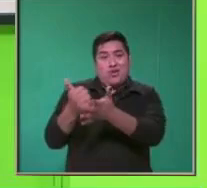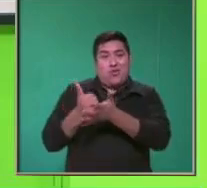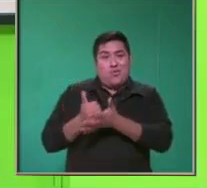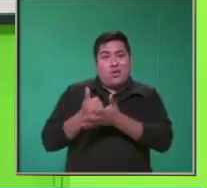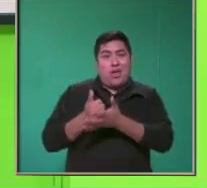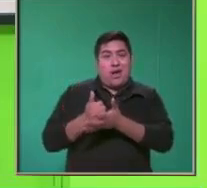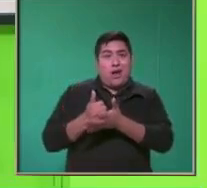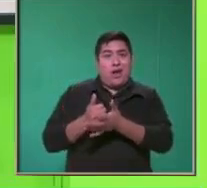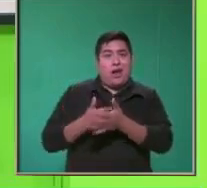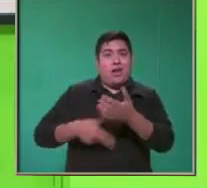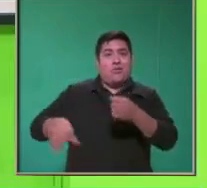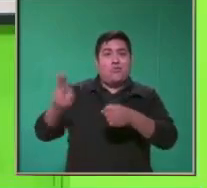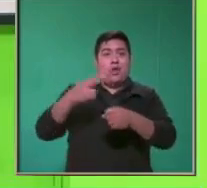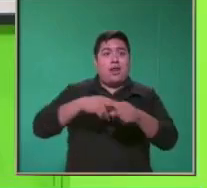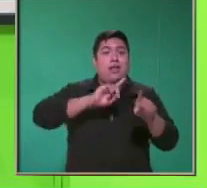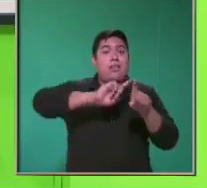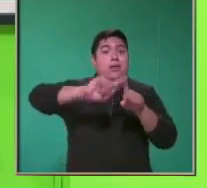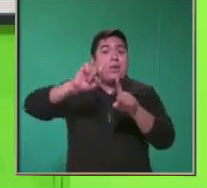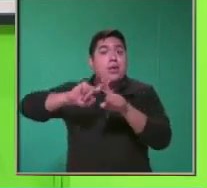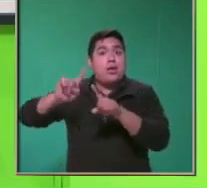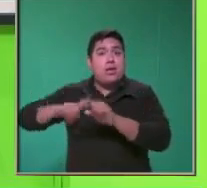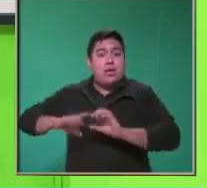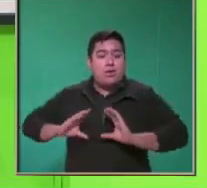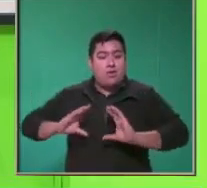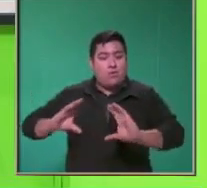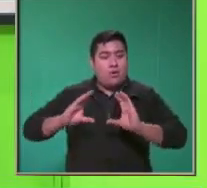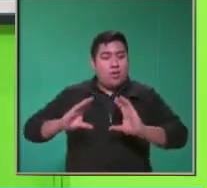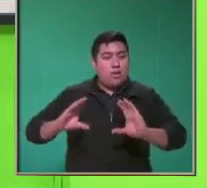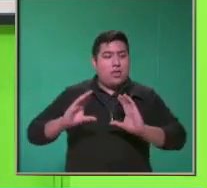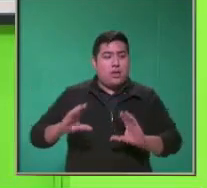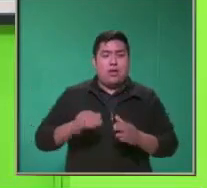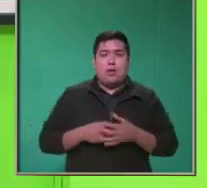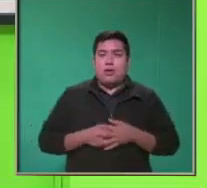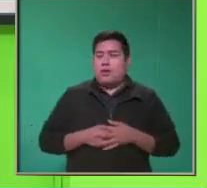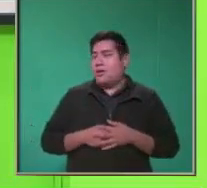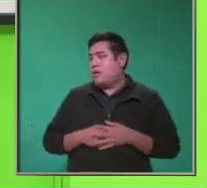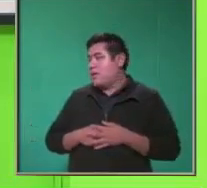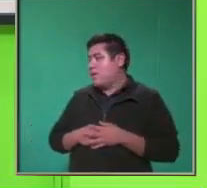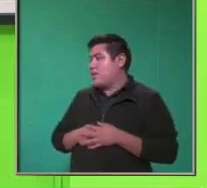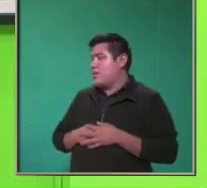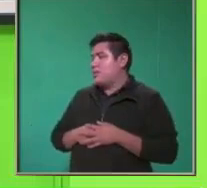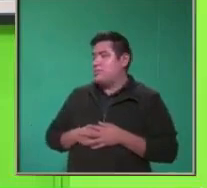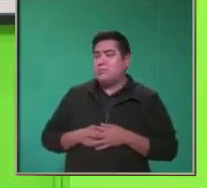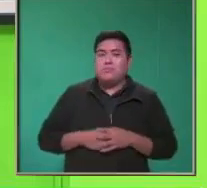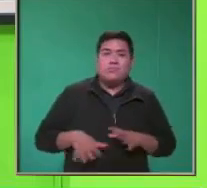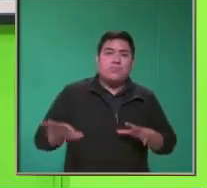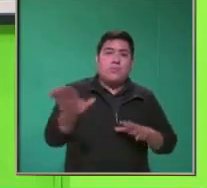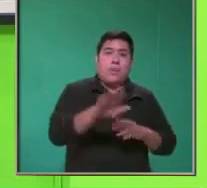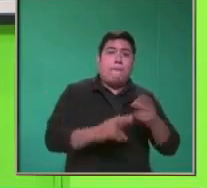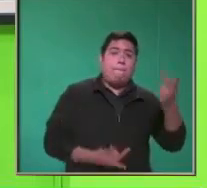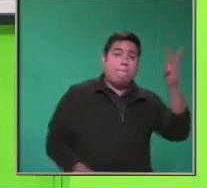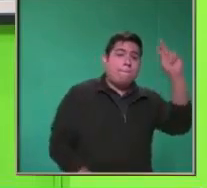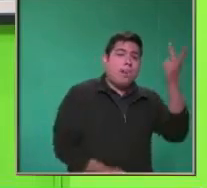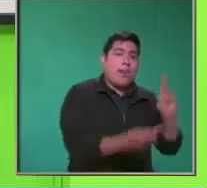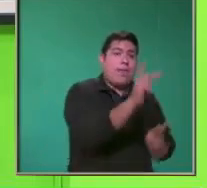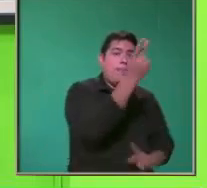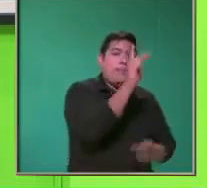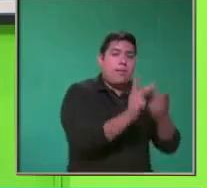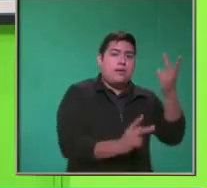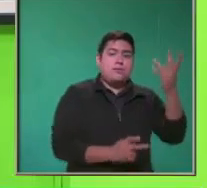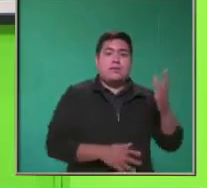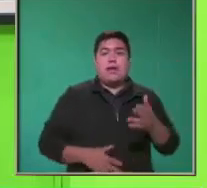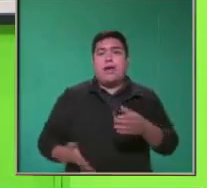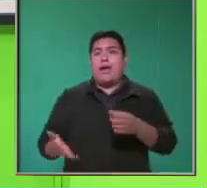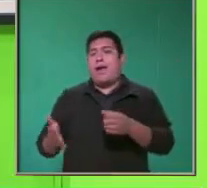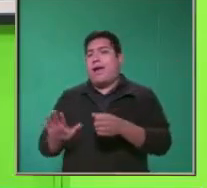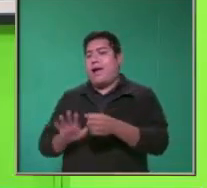proteger la diversidad, específicamente biológica, hablábamos de plantas, vegetación y hablábamos de